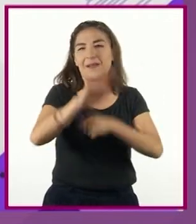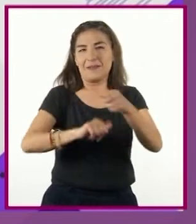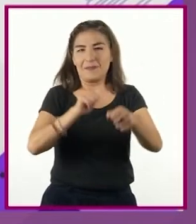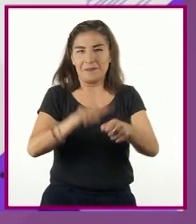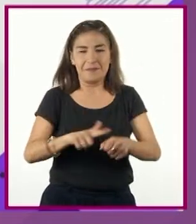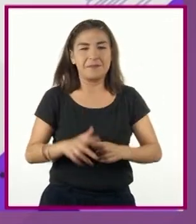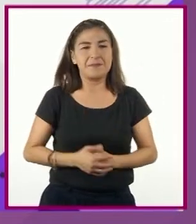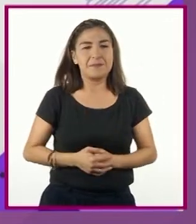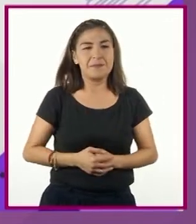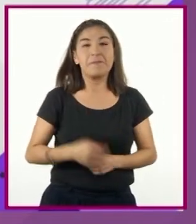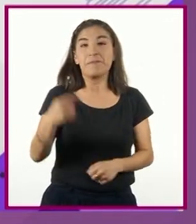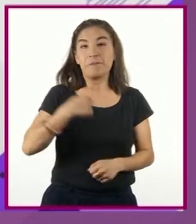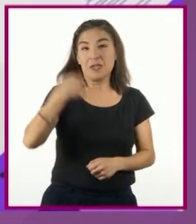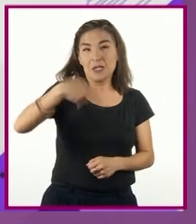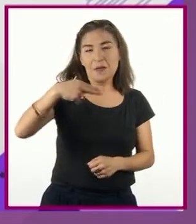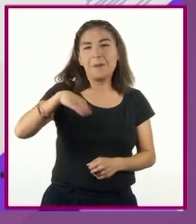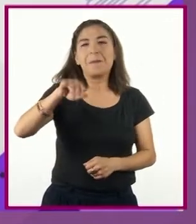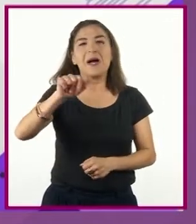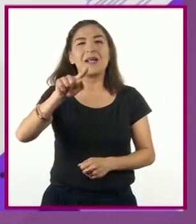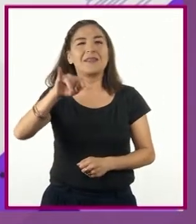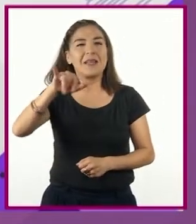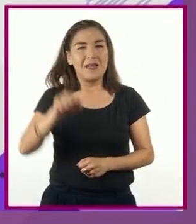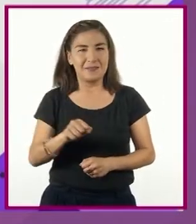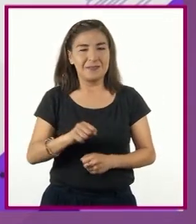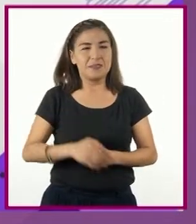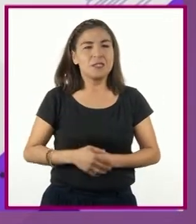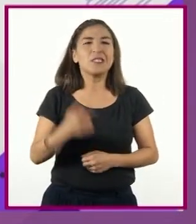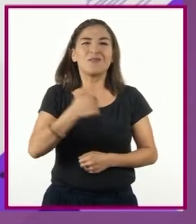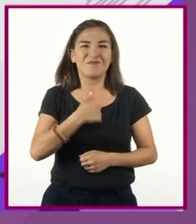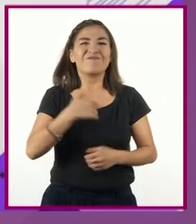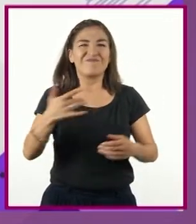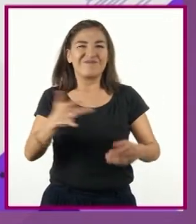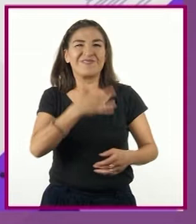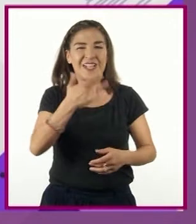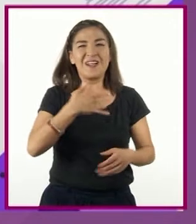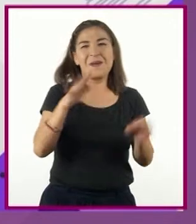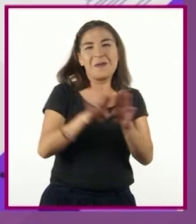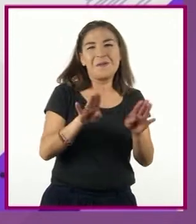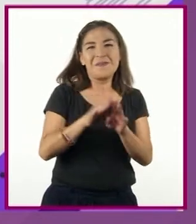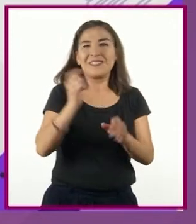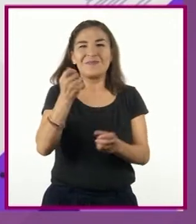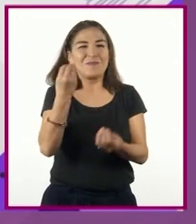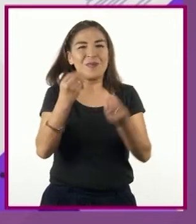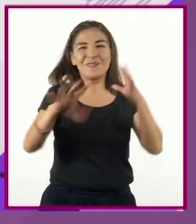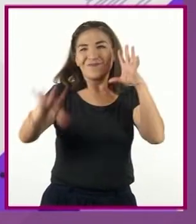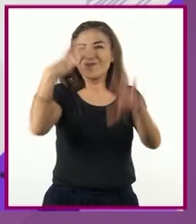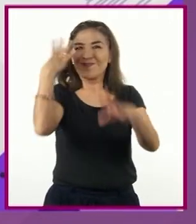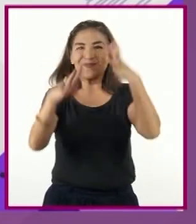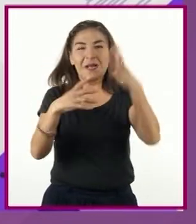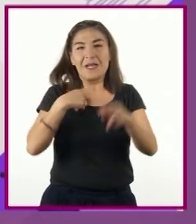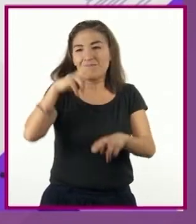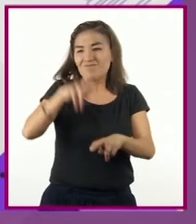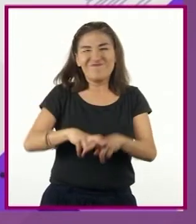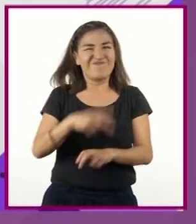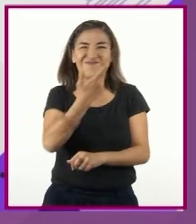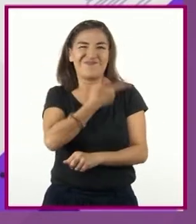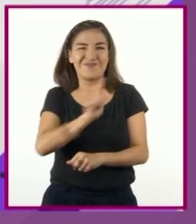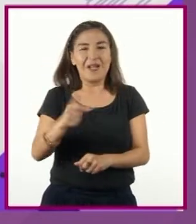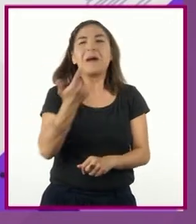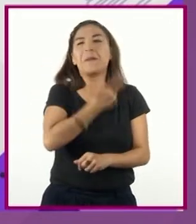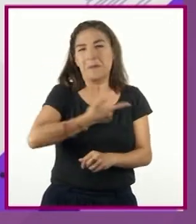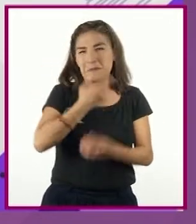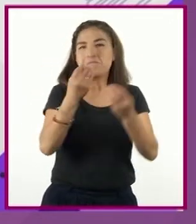Yo soy Matías. Me considero alguien muy inquieto. Creo que no puedo estar sin hacer algo. Me gusta mucho